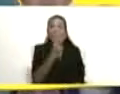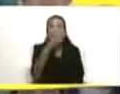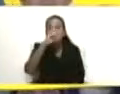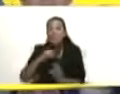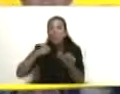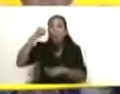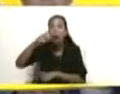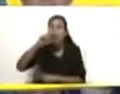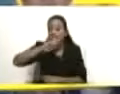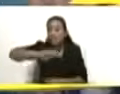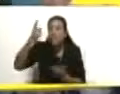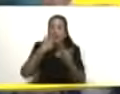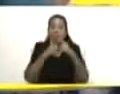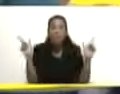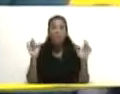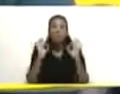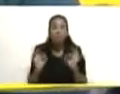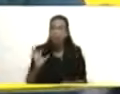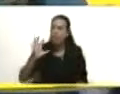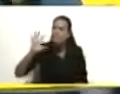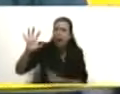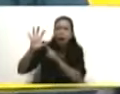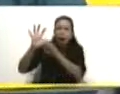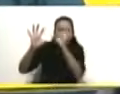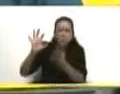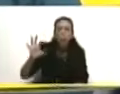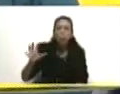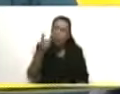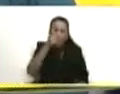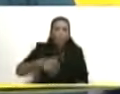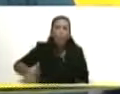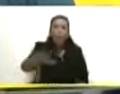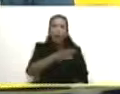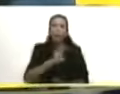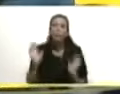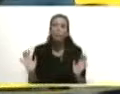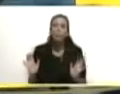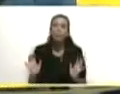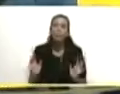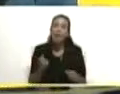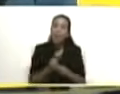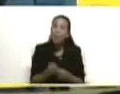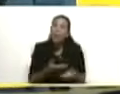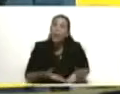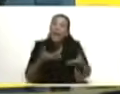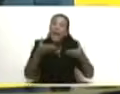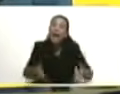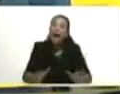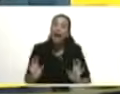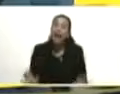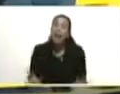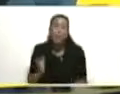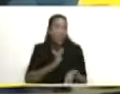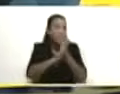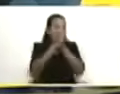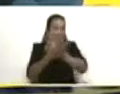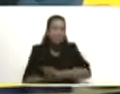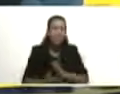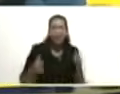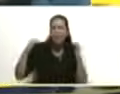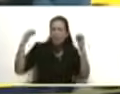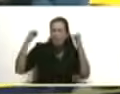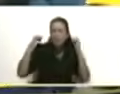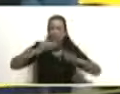25 años de independencia, de patria y de pueblo, les traje un regalo. Vamos a terminar con rumba,